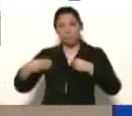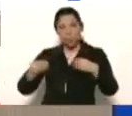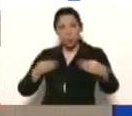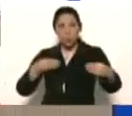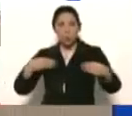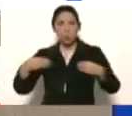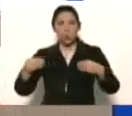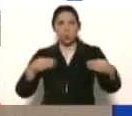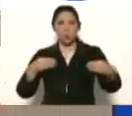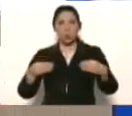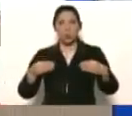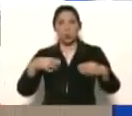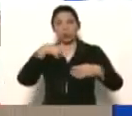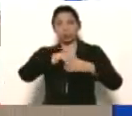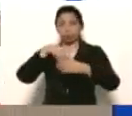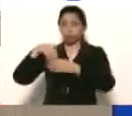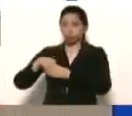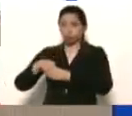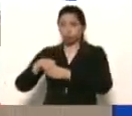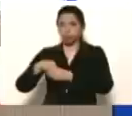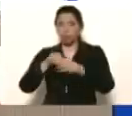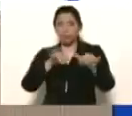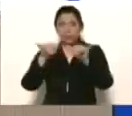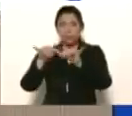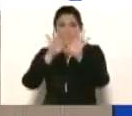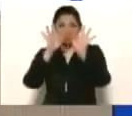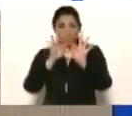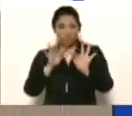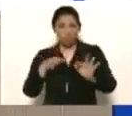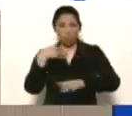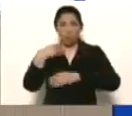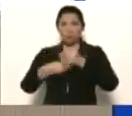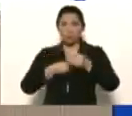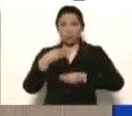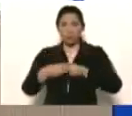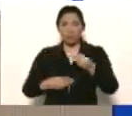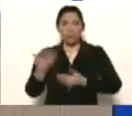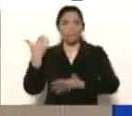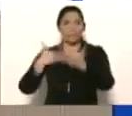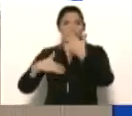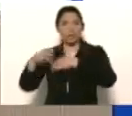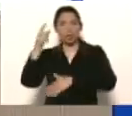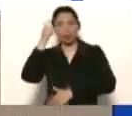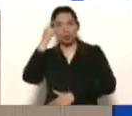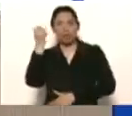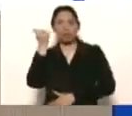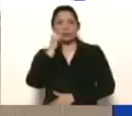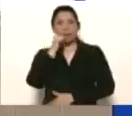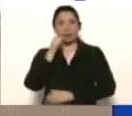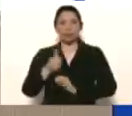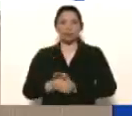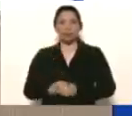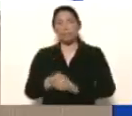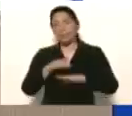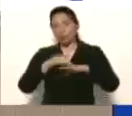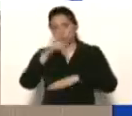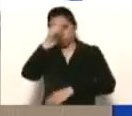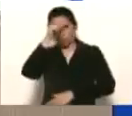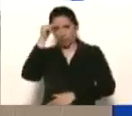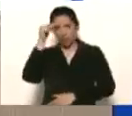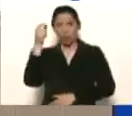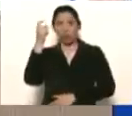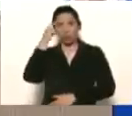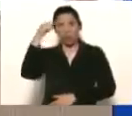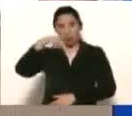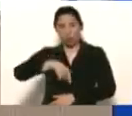flexibilización de la cuarentena en el mismo modo que lo hicimos este pasado día sábado este pasado día domingo perdón y el día